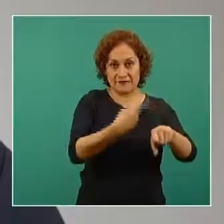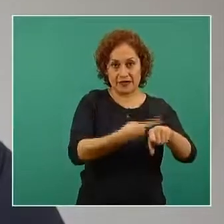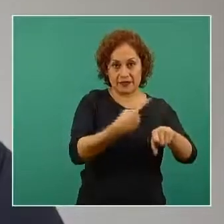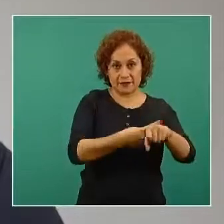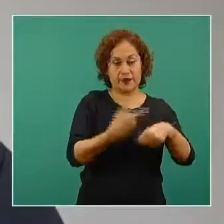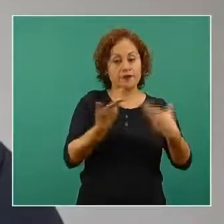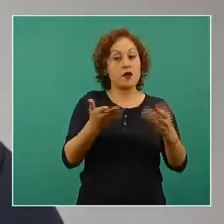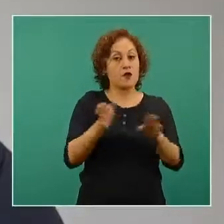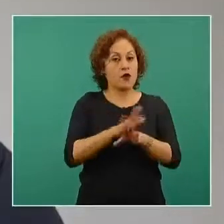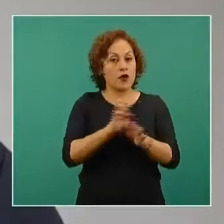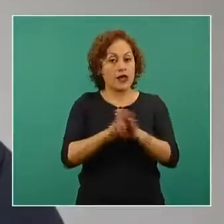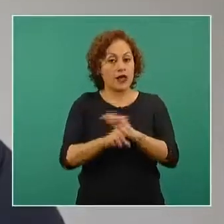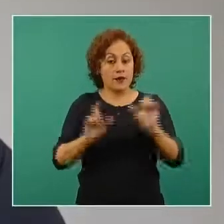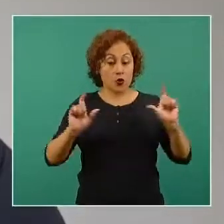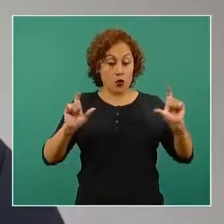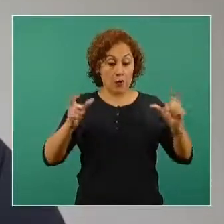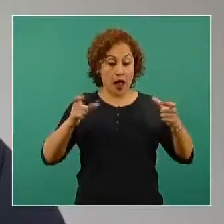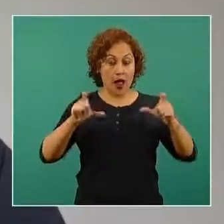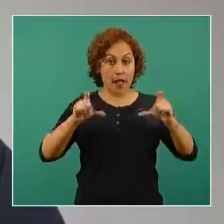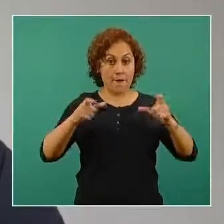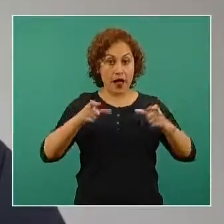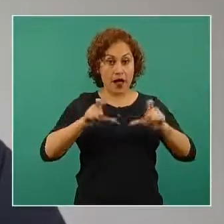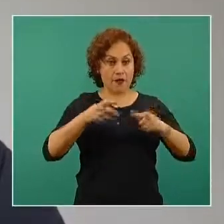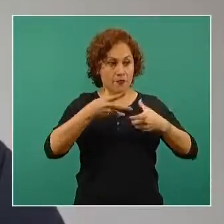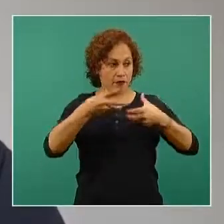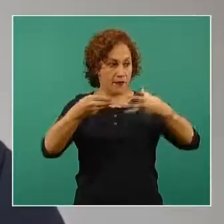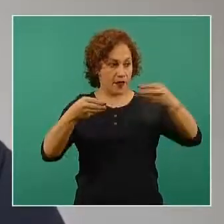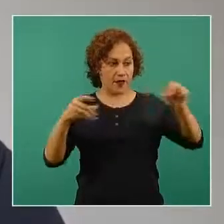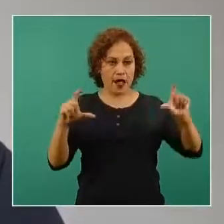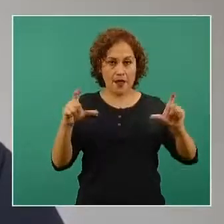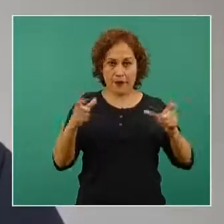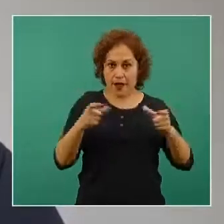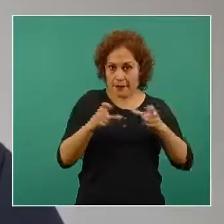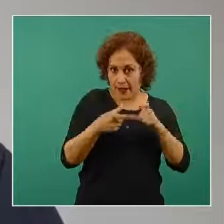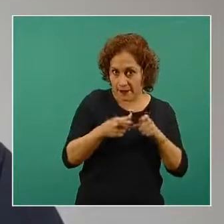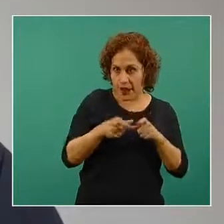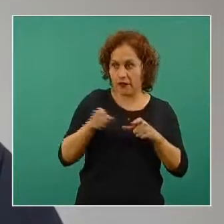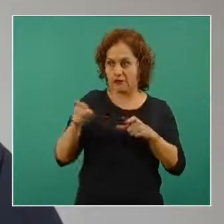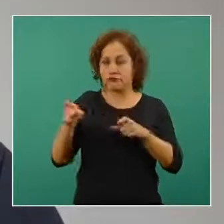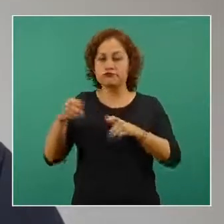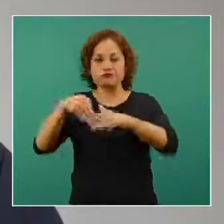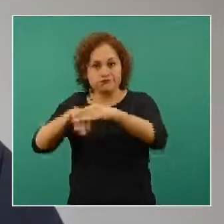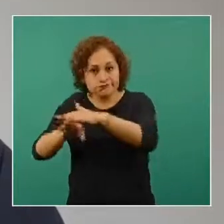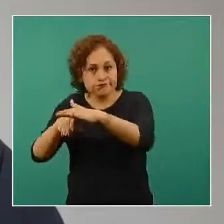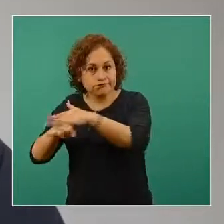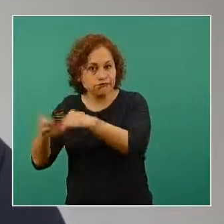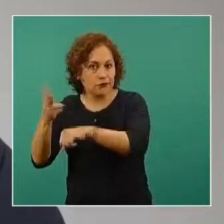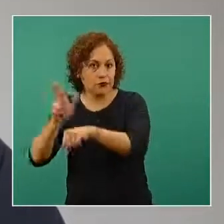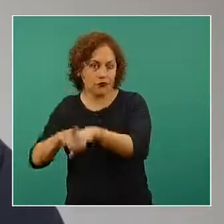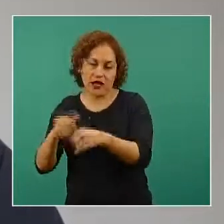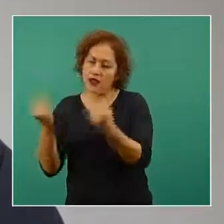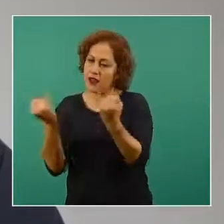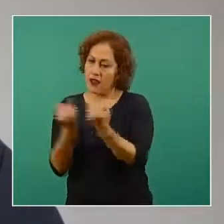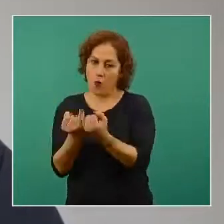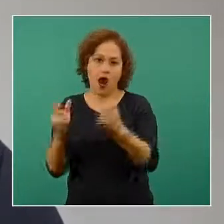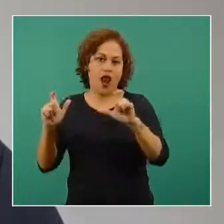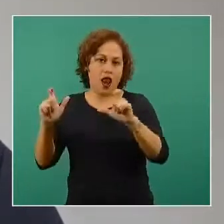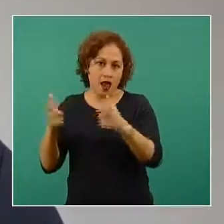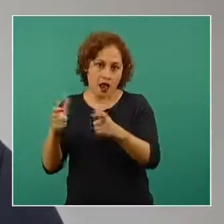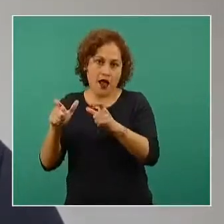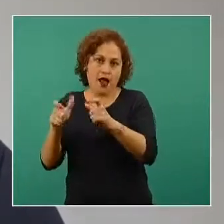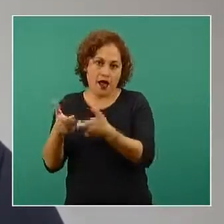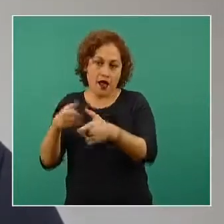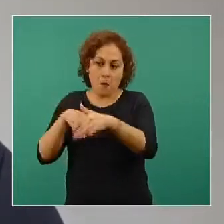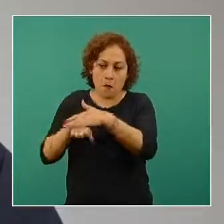ido disminuyendo semana con semana los casos de COVID-19, pues también ha habido una disminución en la presentación